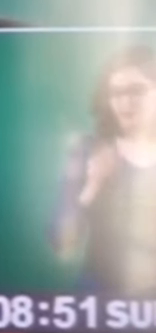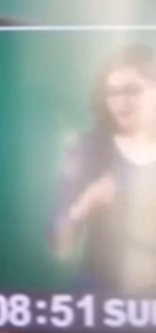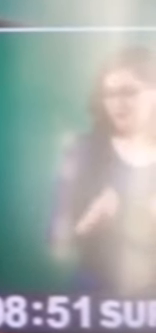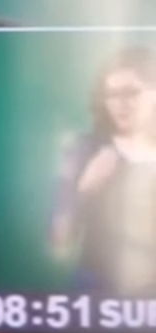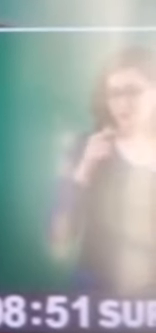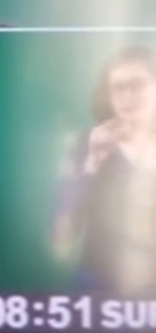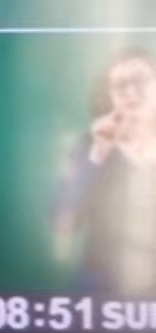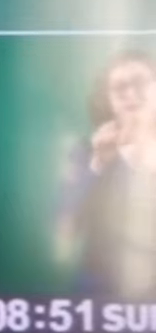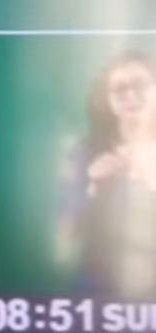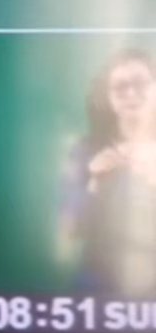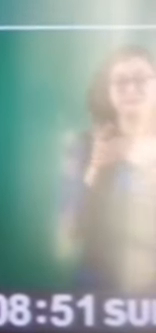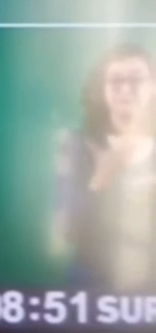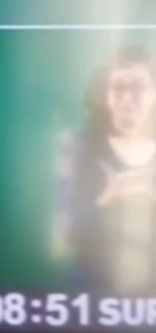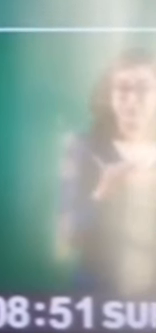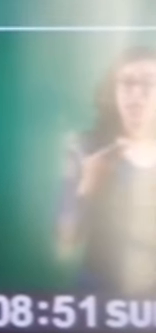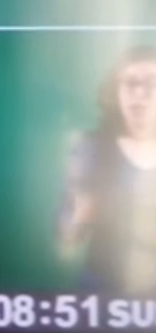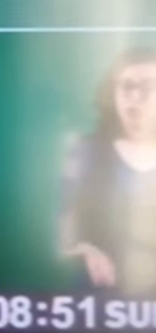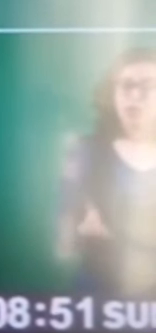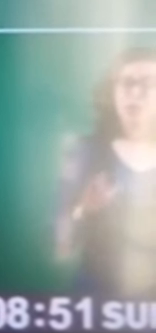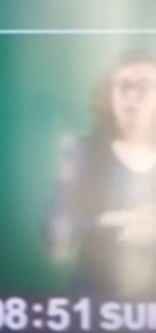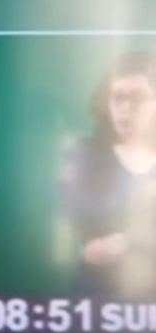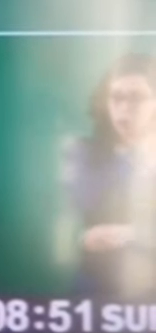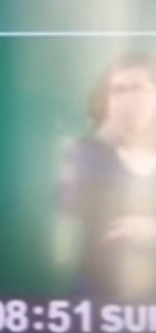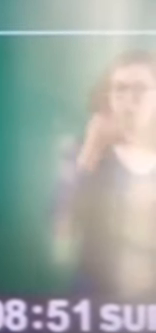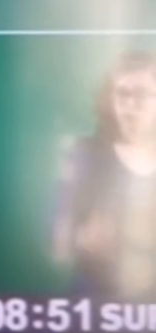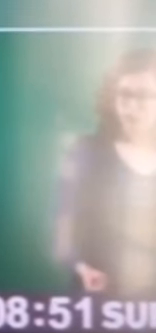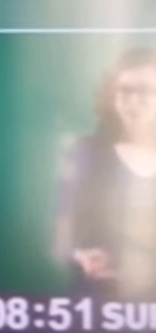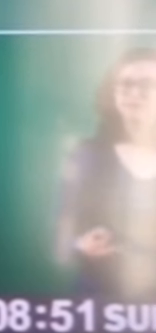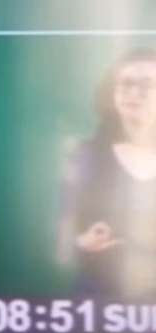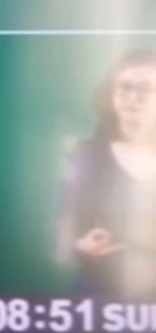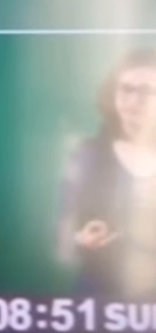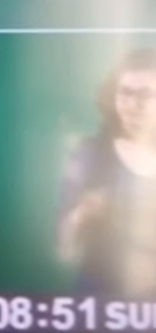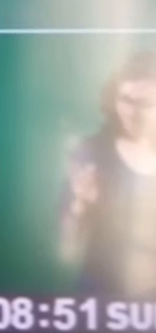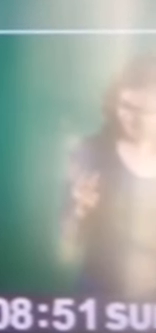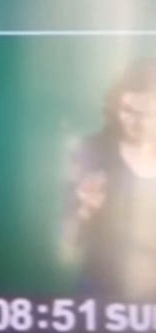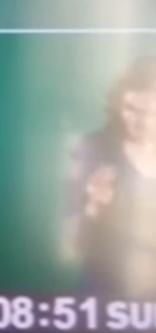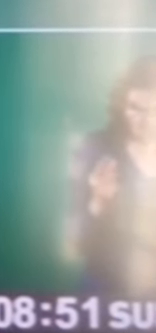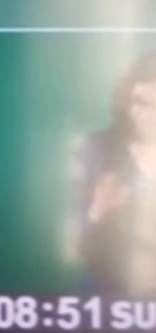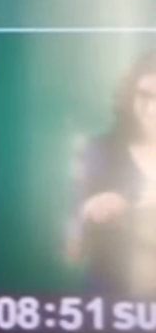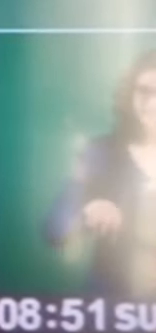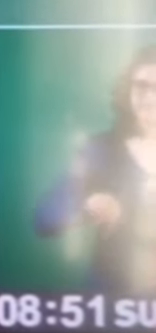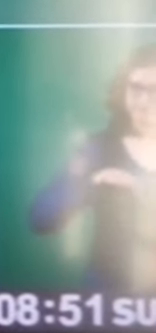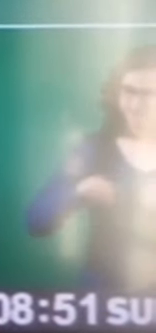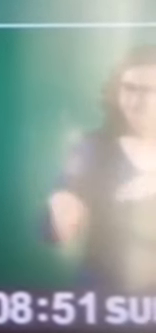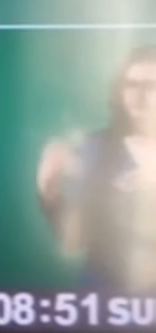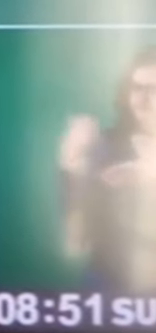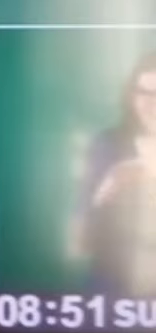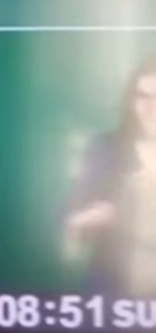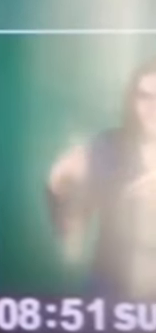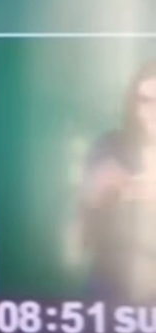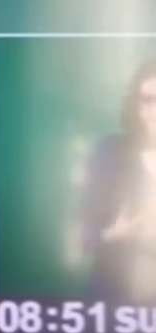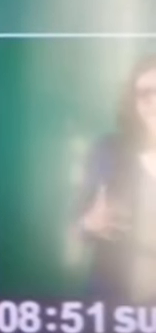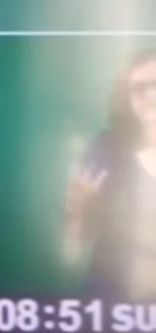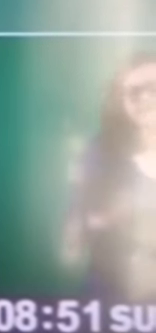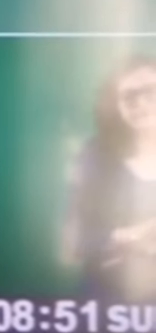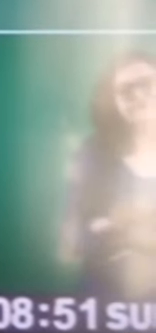pues estamos llevando a cabo los cambios, ¿no? Porque seguimos adelante.